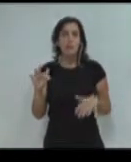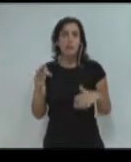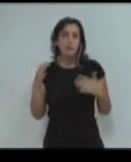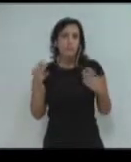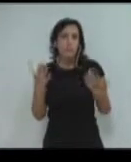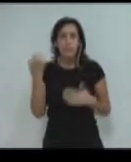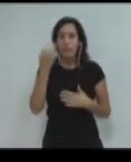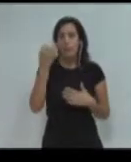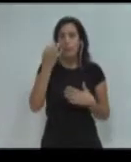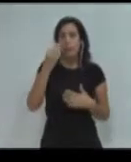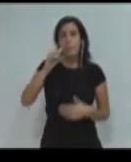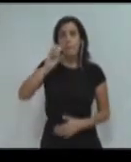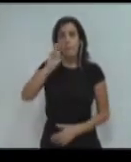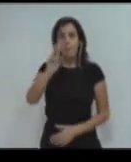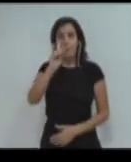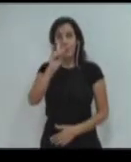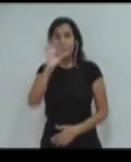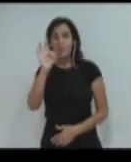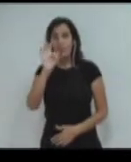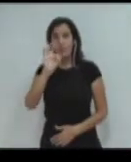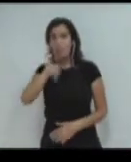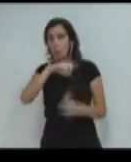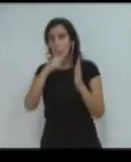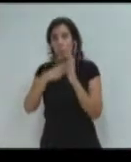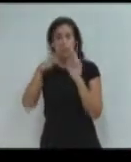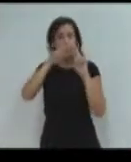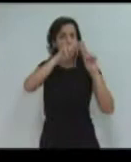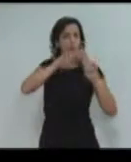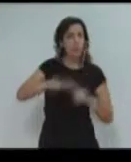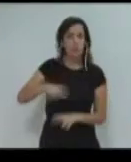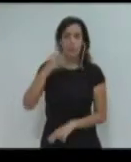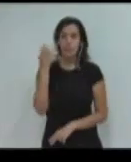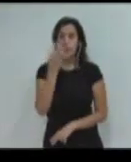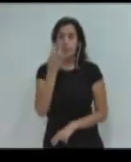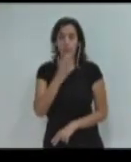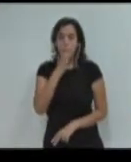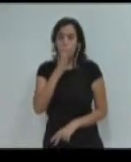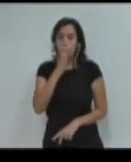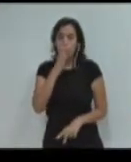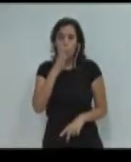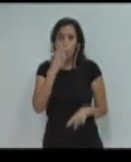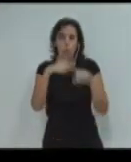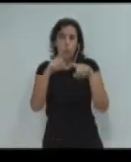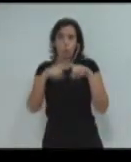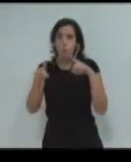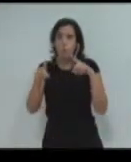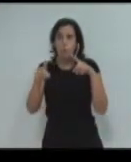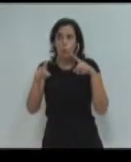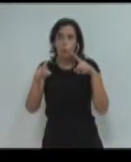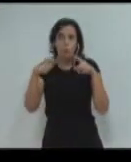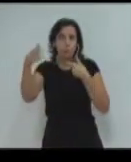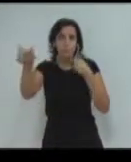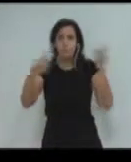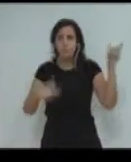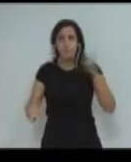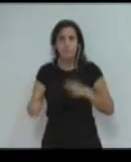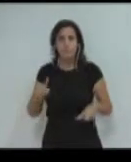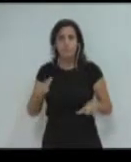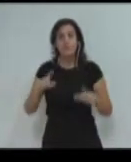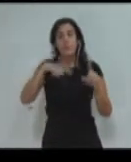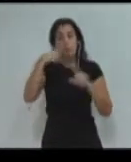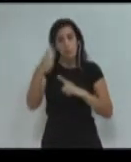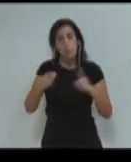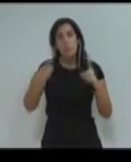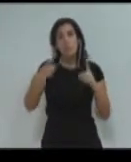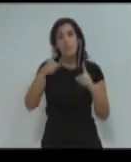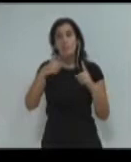hay que revisar el PDF enterito, de arriba abajo, porque ahí cada cosa va por su sitio y después en el contexto no